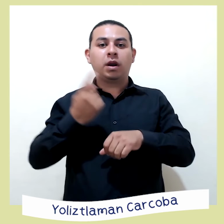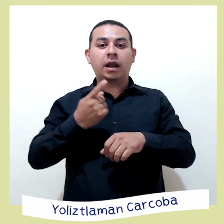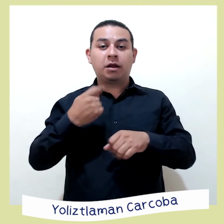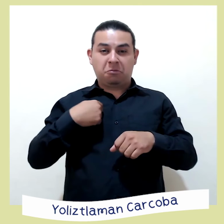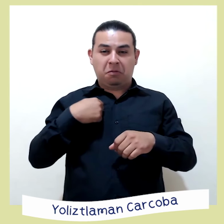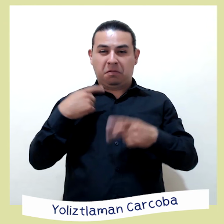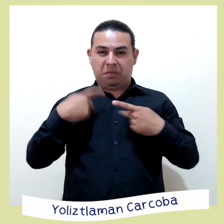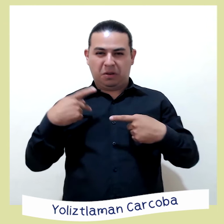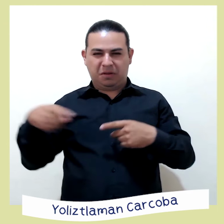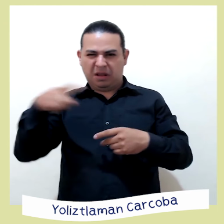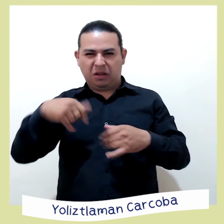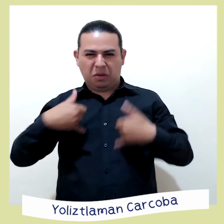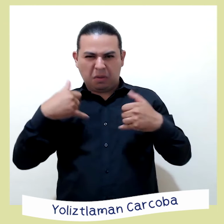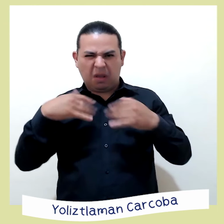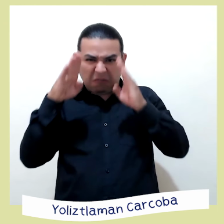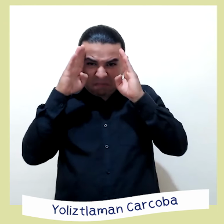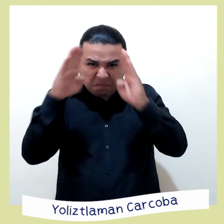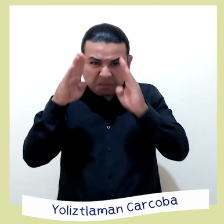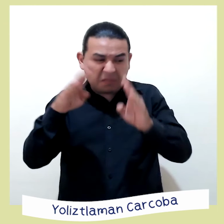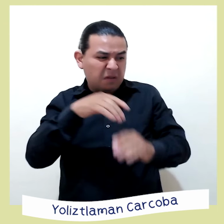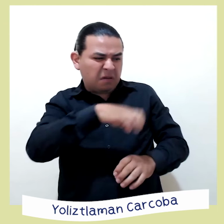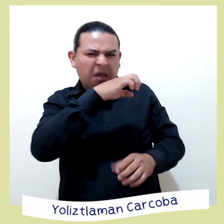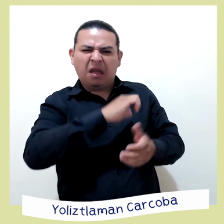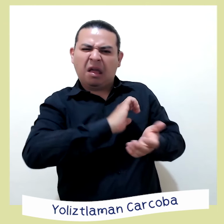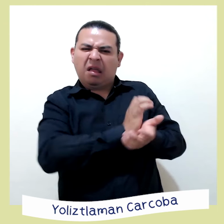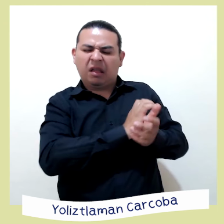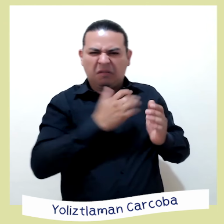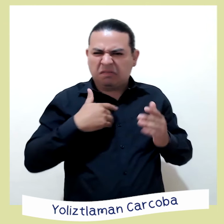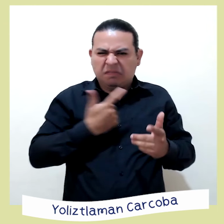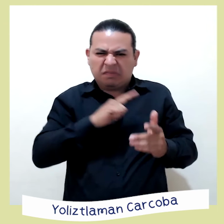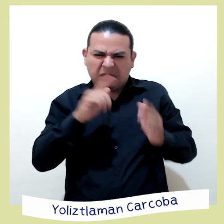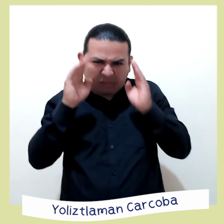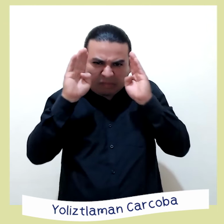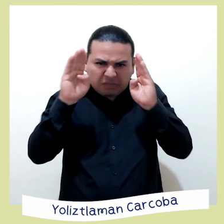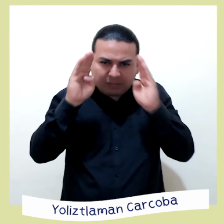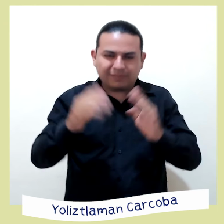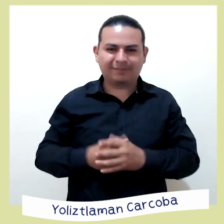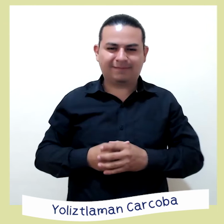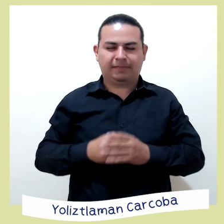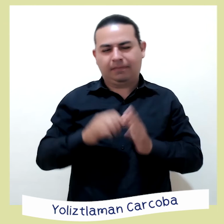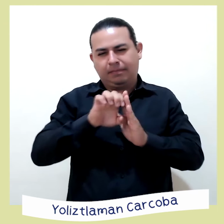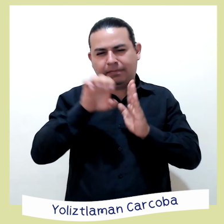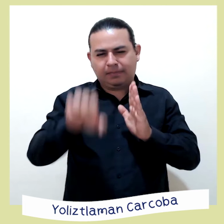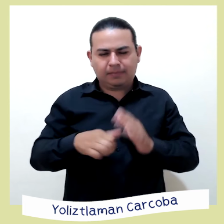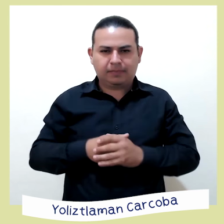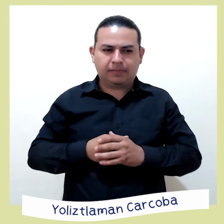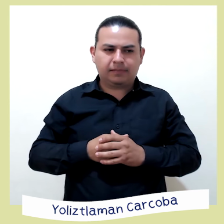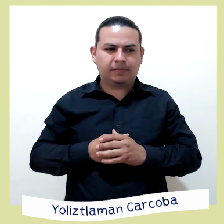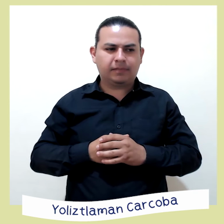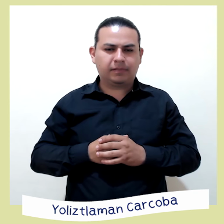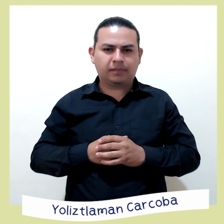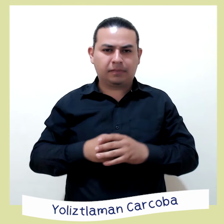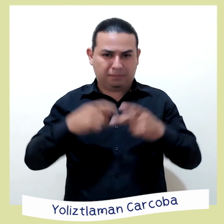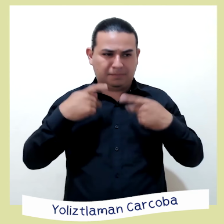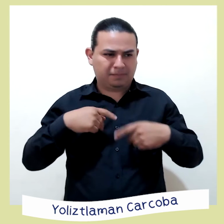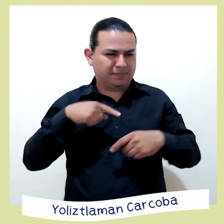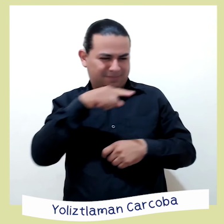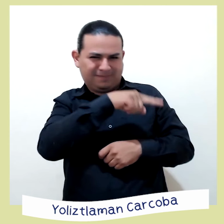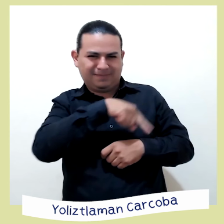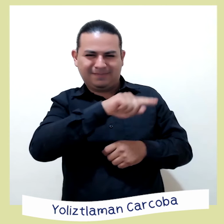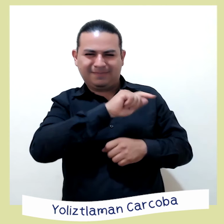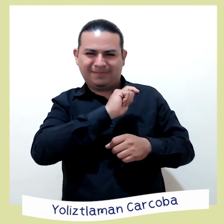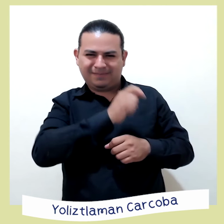eso también es un estigma mal fundamentado. Para mí algunas cosas no las puedo entender tan claras, ¿no? Por ejemplo,